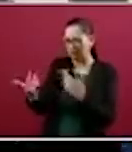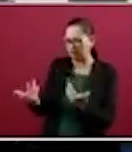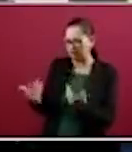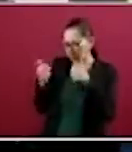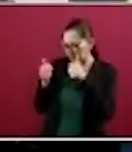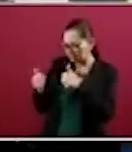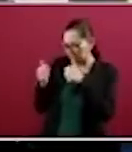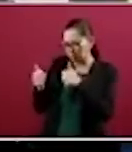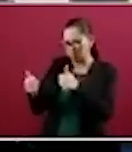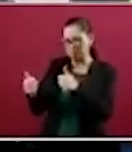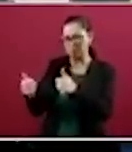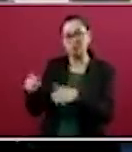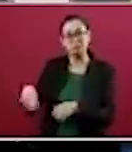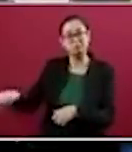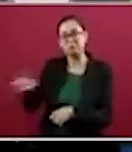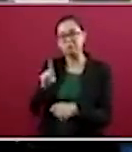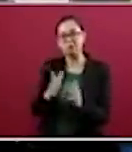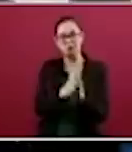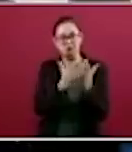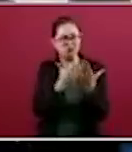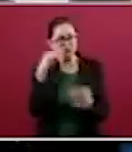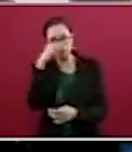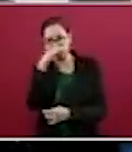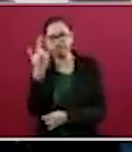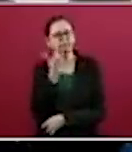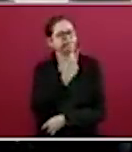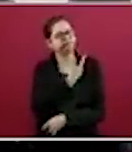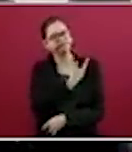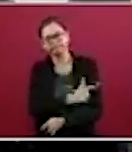No querían los libros de texto gratuito.